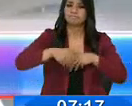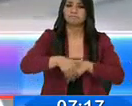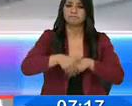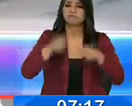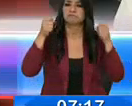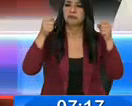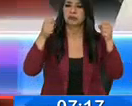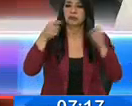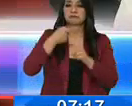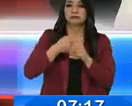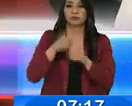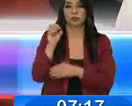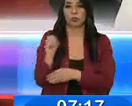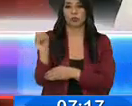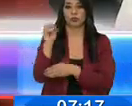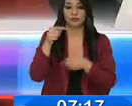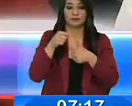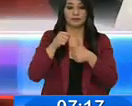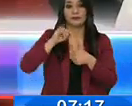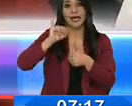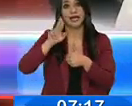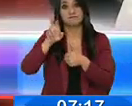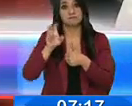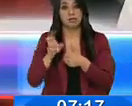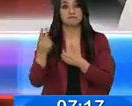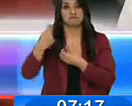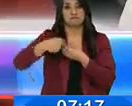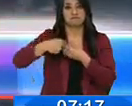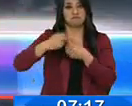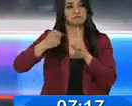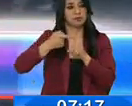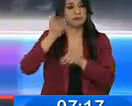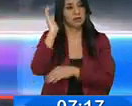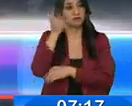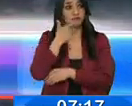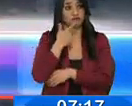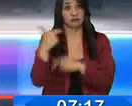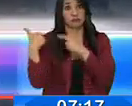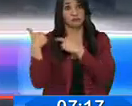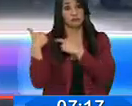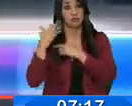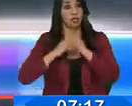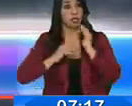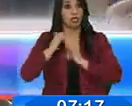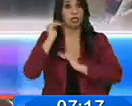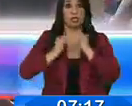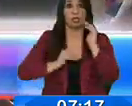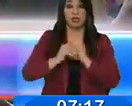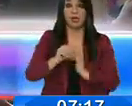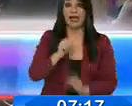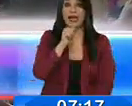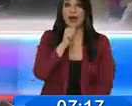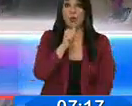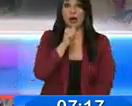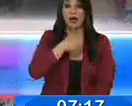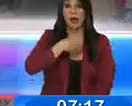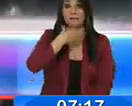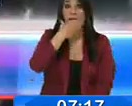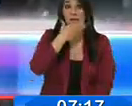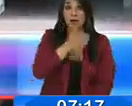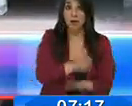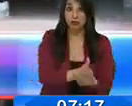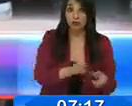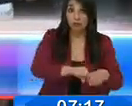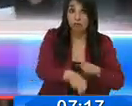octubre. Jaime Vargas, primero en comparecer, se deslindó de responsabilidades sobre los cortes de agua en Ambato y negó un presunto secuestro